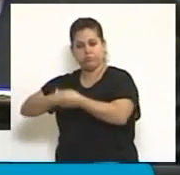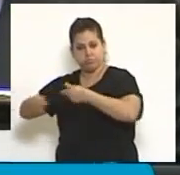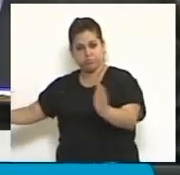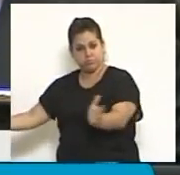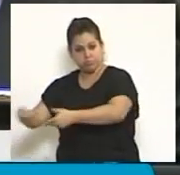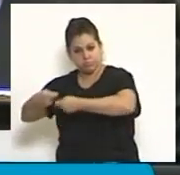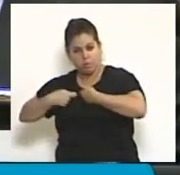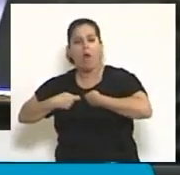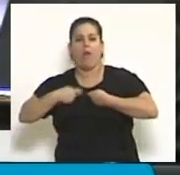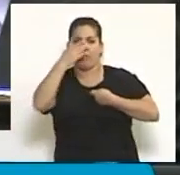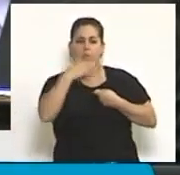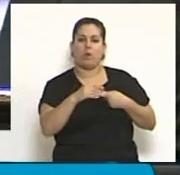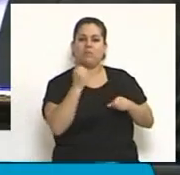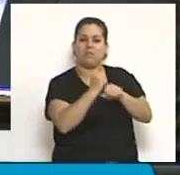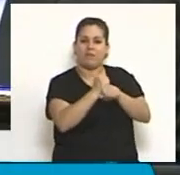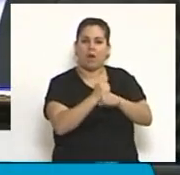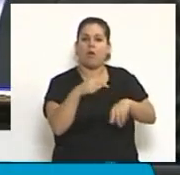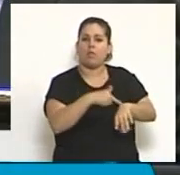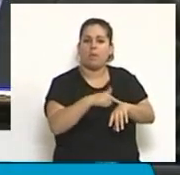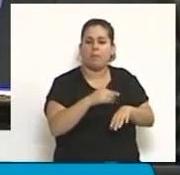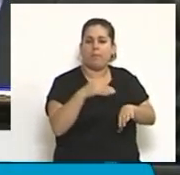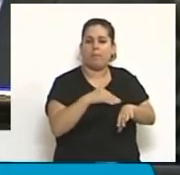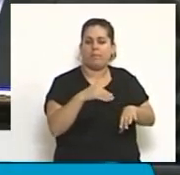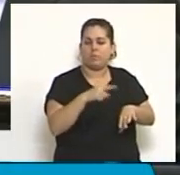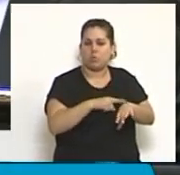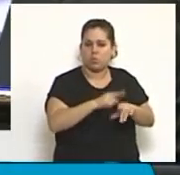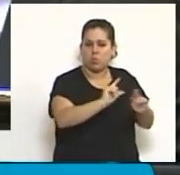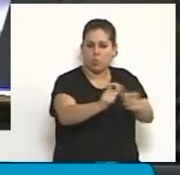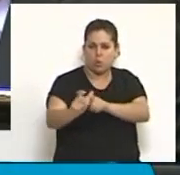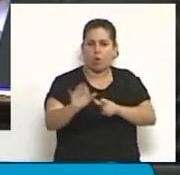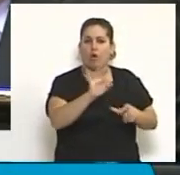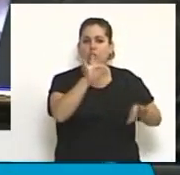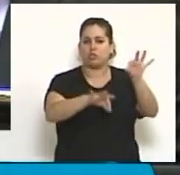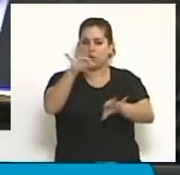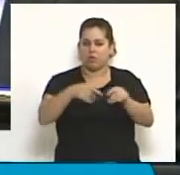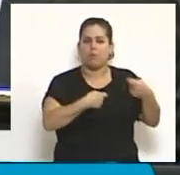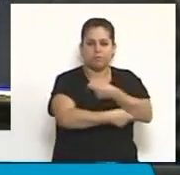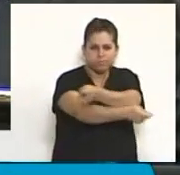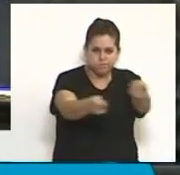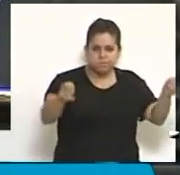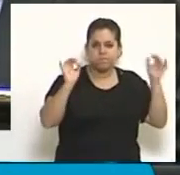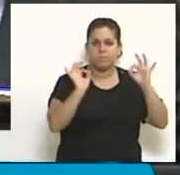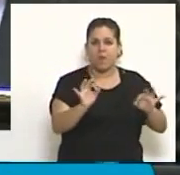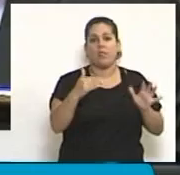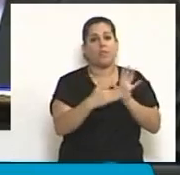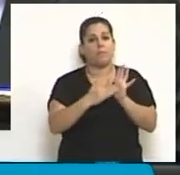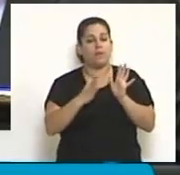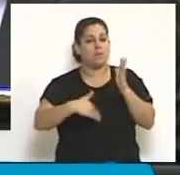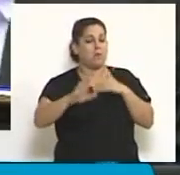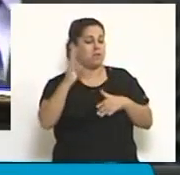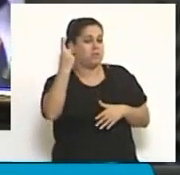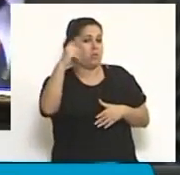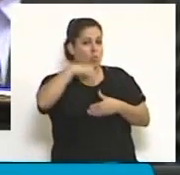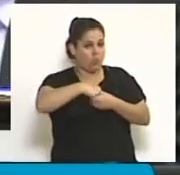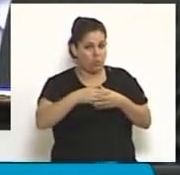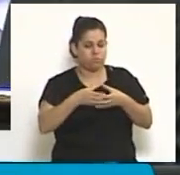se distribuirá la tarea por el sistema de turnos o sorteo cuando una unidad fiscal se integre por más de un magistrado.